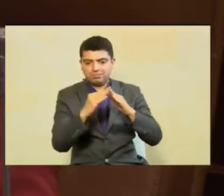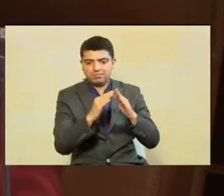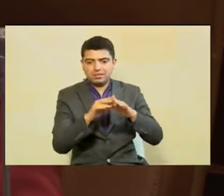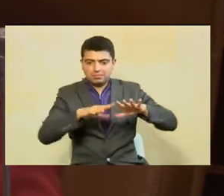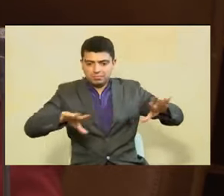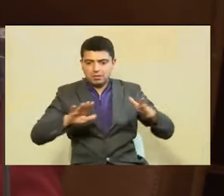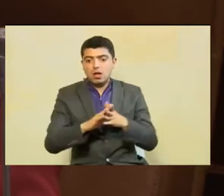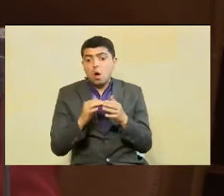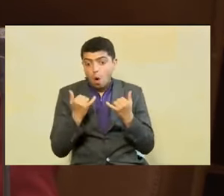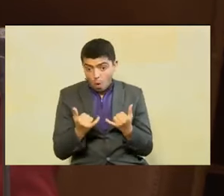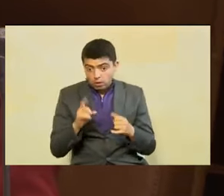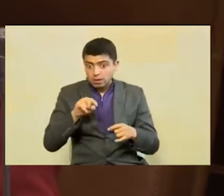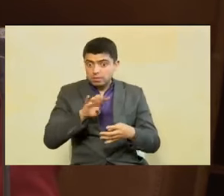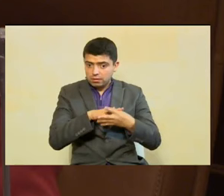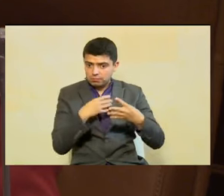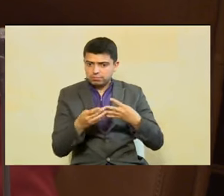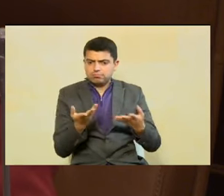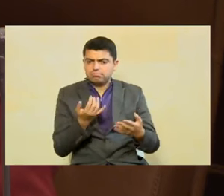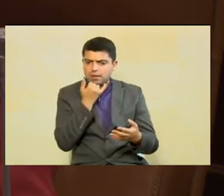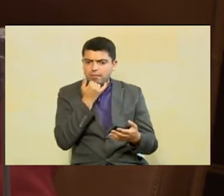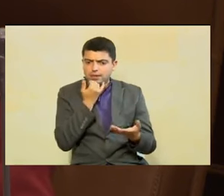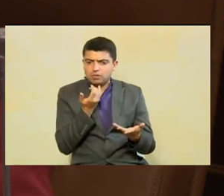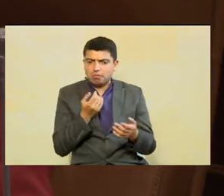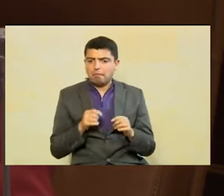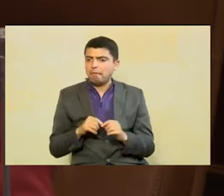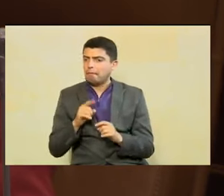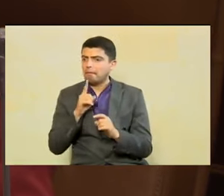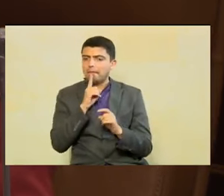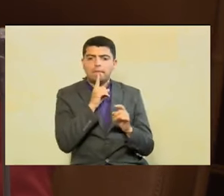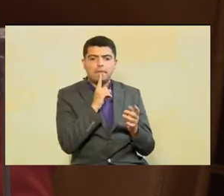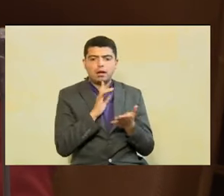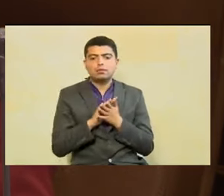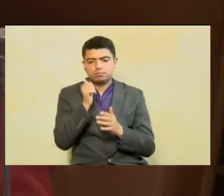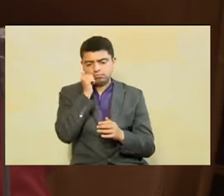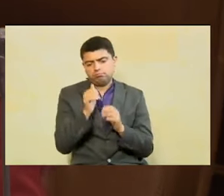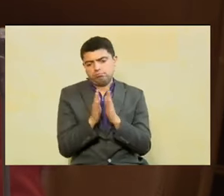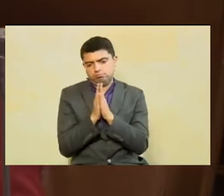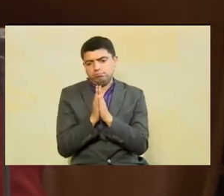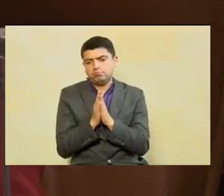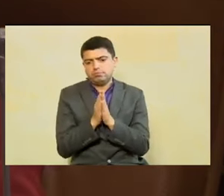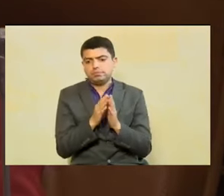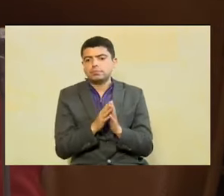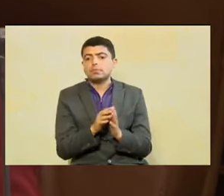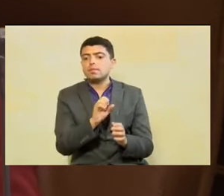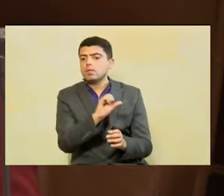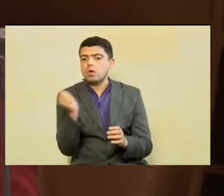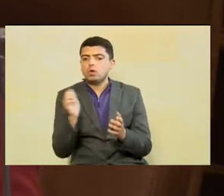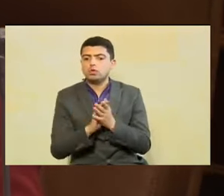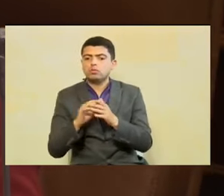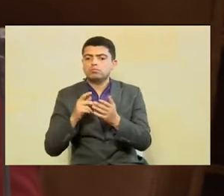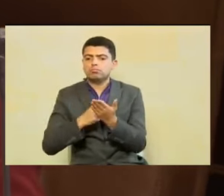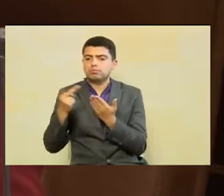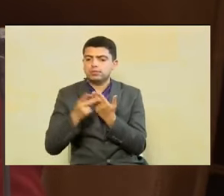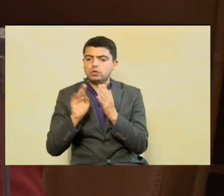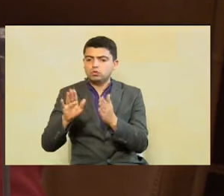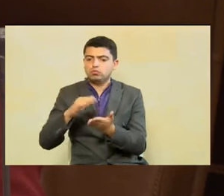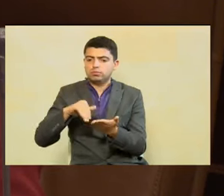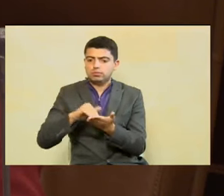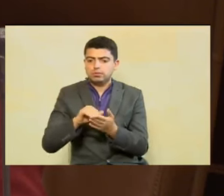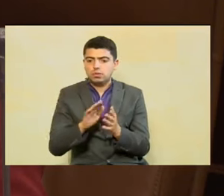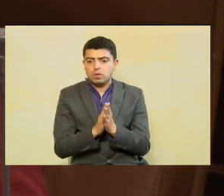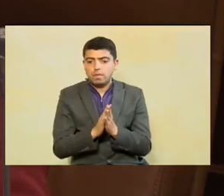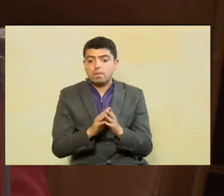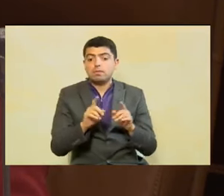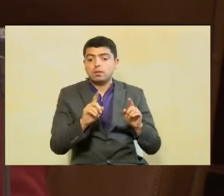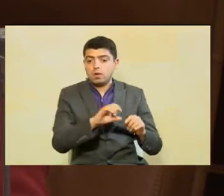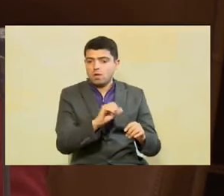día de hoy tenemos el proyecto de ley del centro que también eh se hizo todo